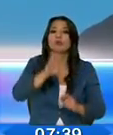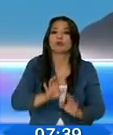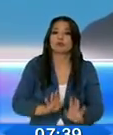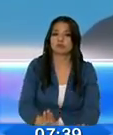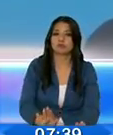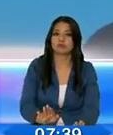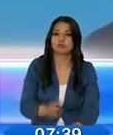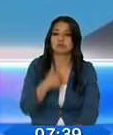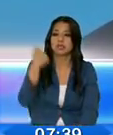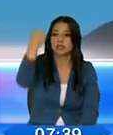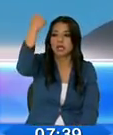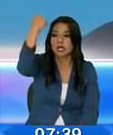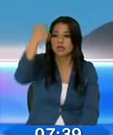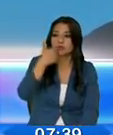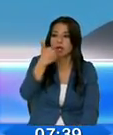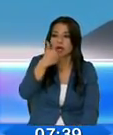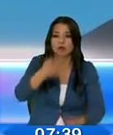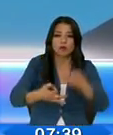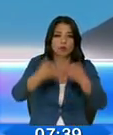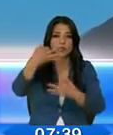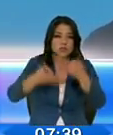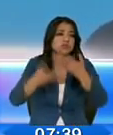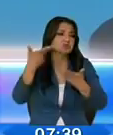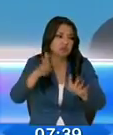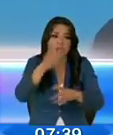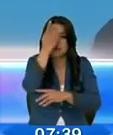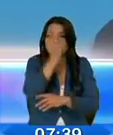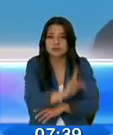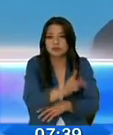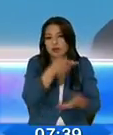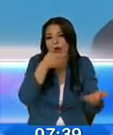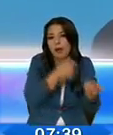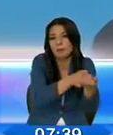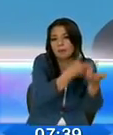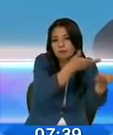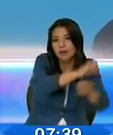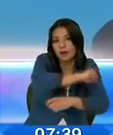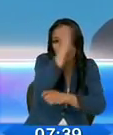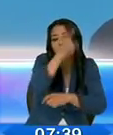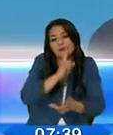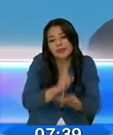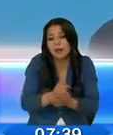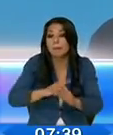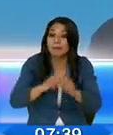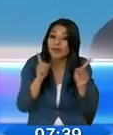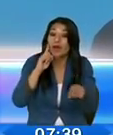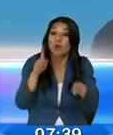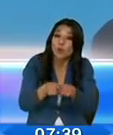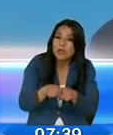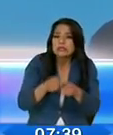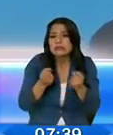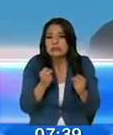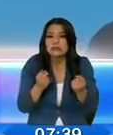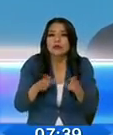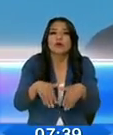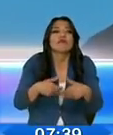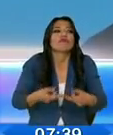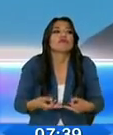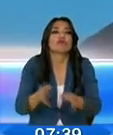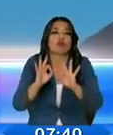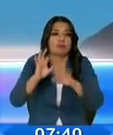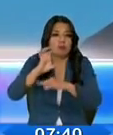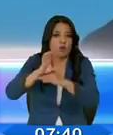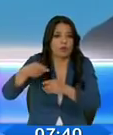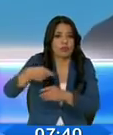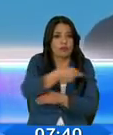renuncie a alguno de los derechos que le ha reconocido el Tribunal Arbitral. Pero tratar de llegar a un acuerdo respecto de la forma como el